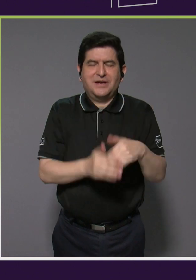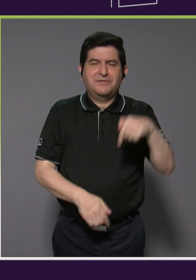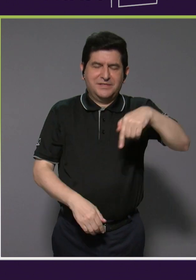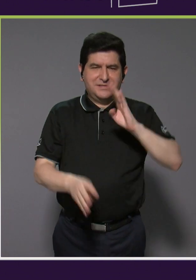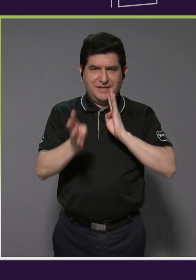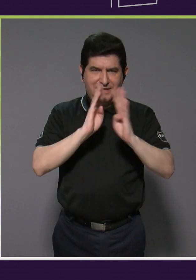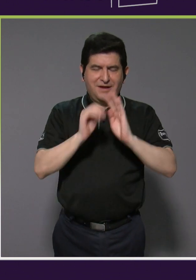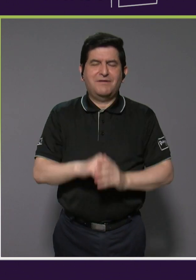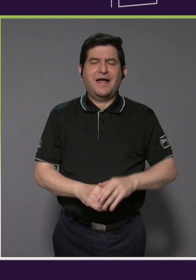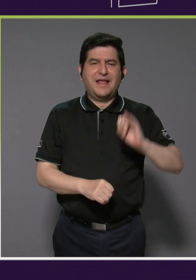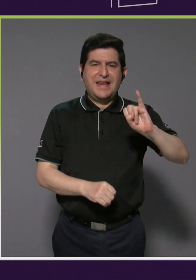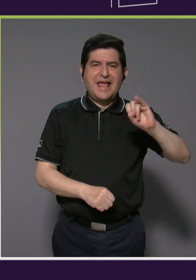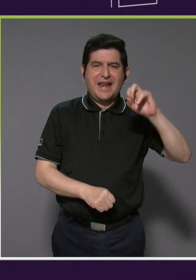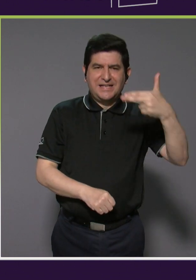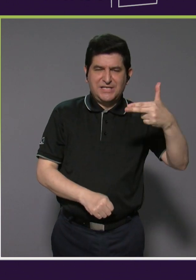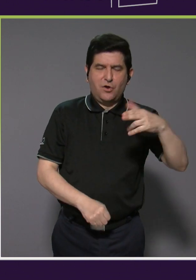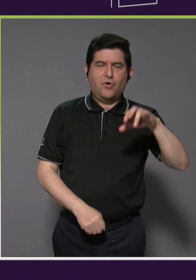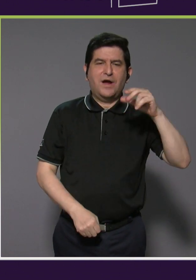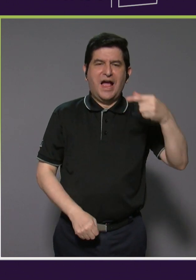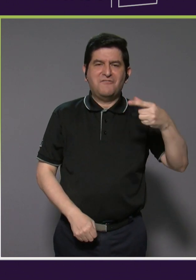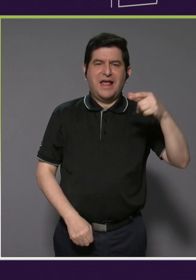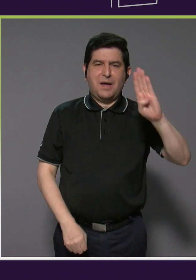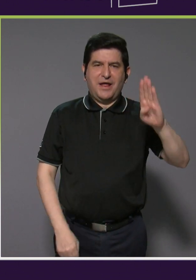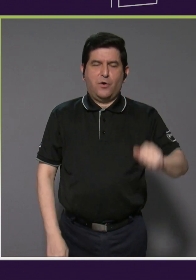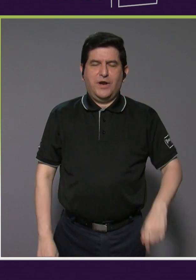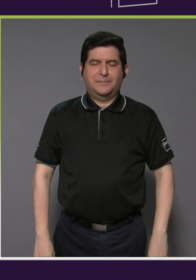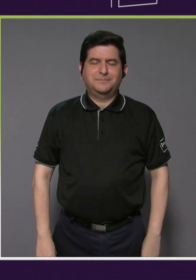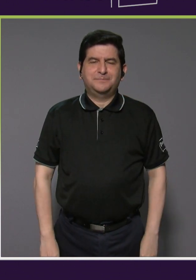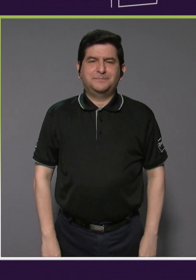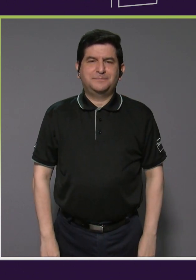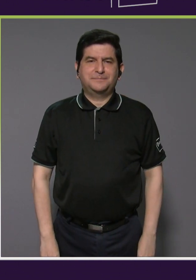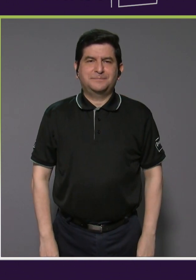conversación aquí con doña Eliana Chacón y doña Gabriela Barahona.